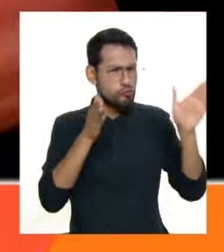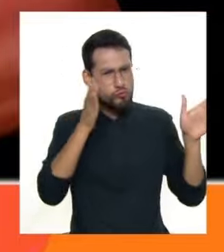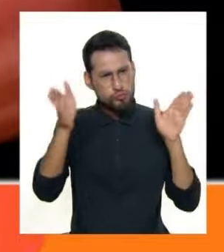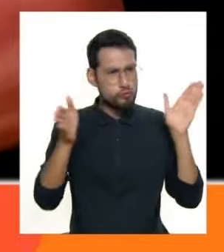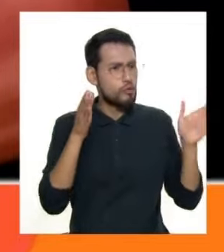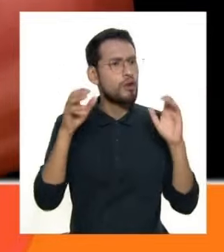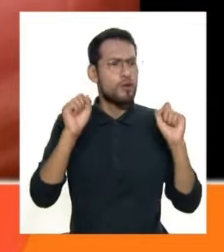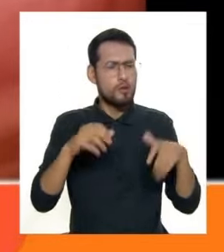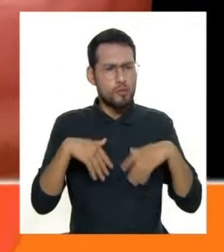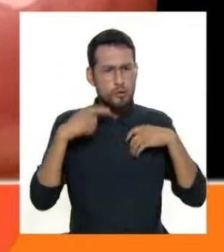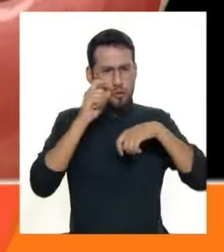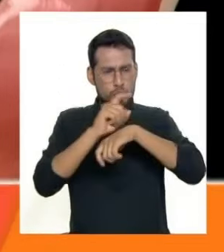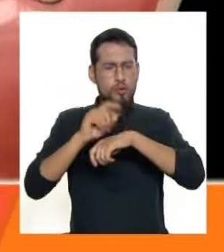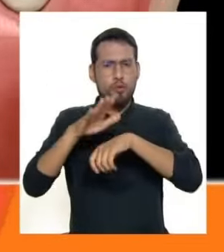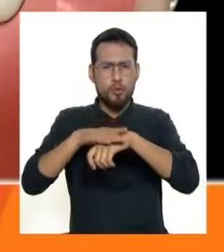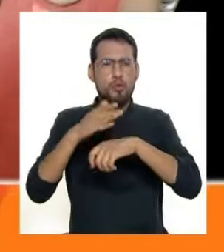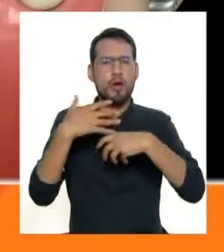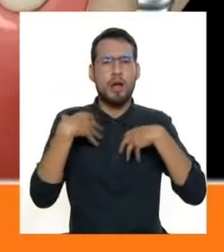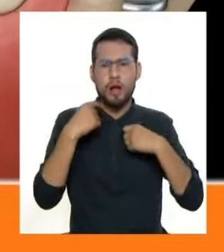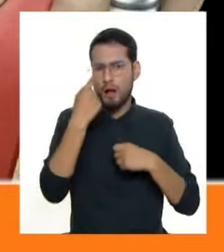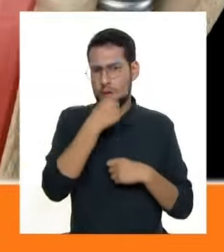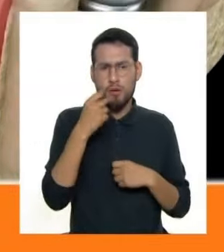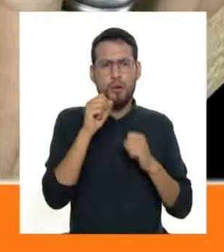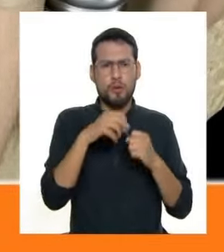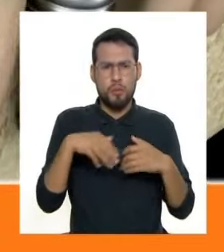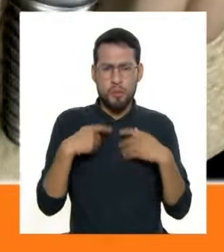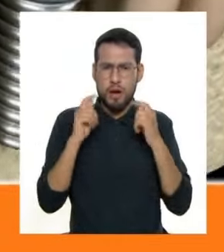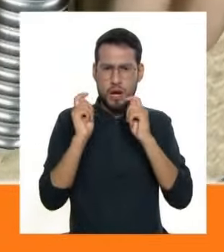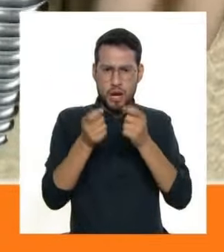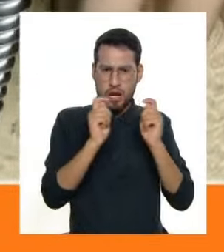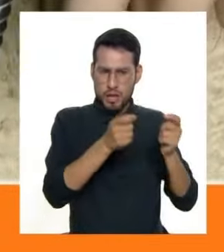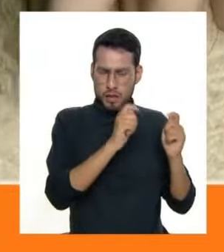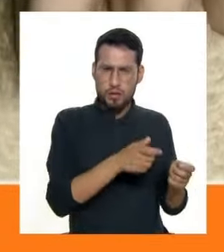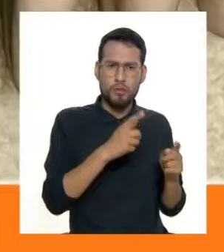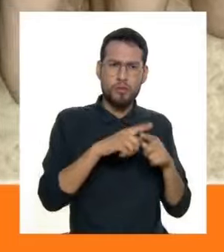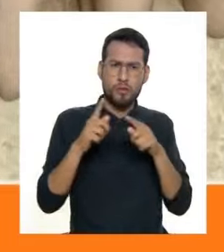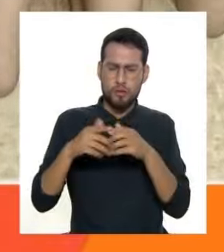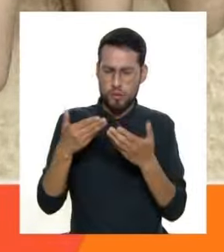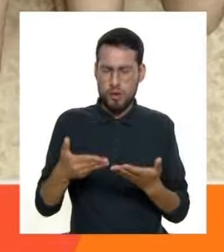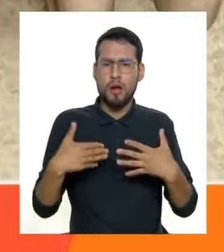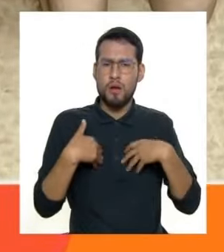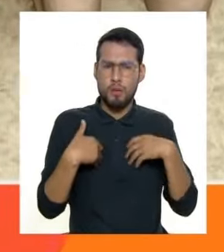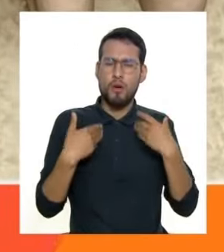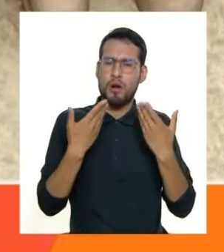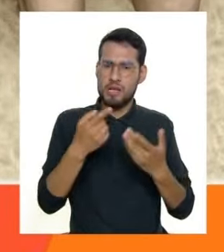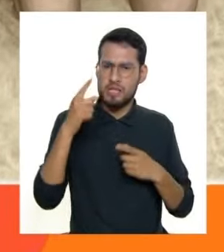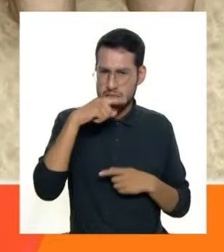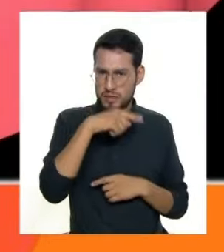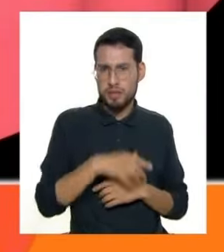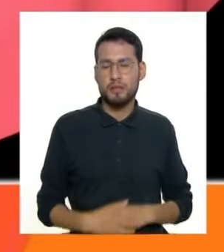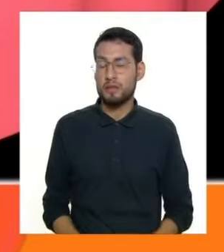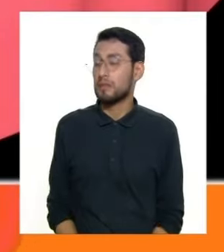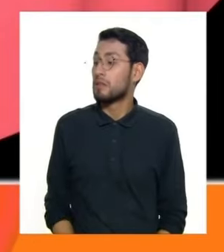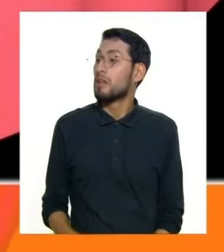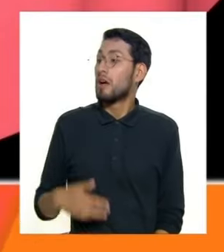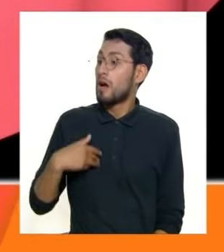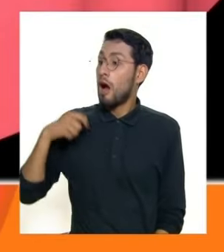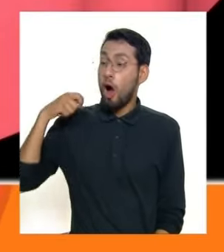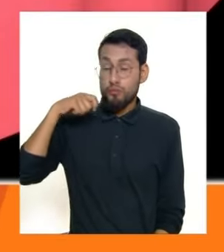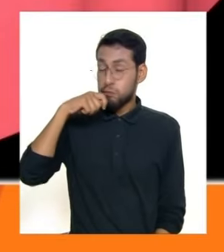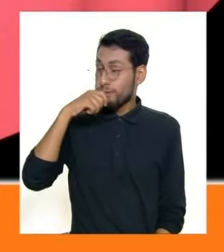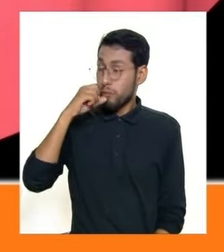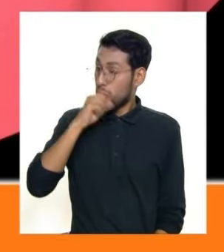e inculcar lo que es la prevención de salud oral y repartir ciertos aditamentos para su cepillado, ¿no? ¿Y algún tipo de enjuagatorios es útil